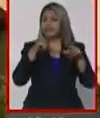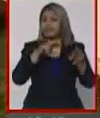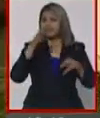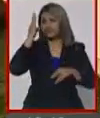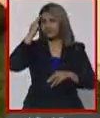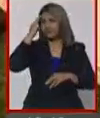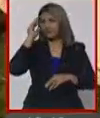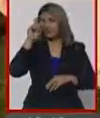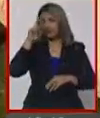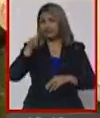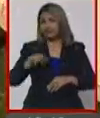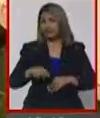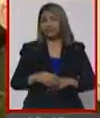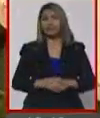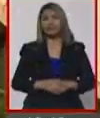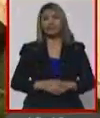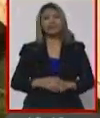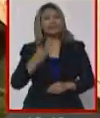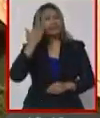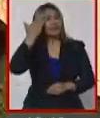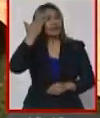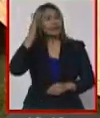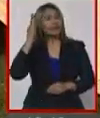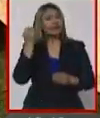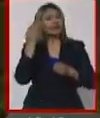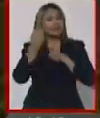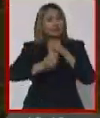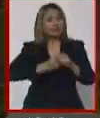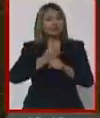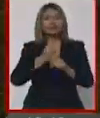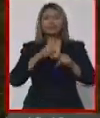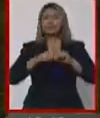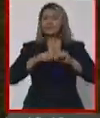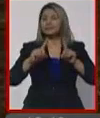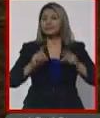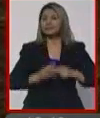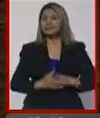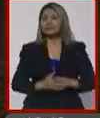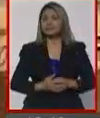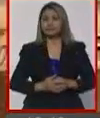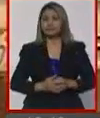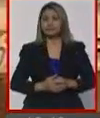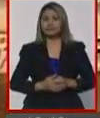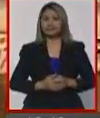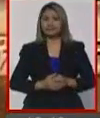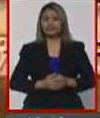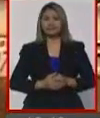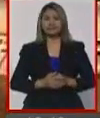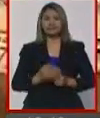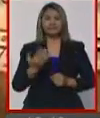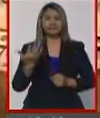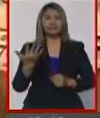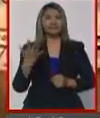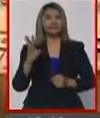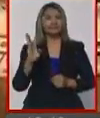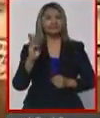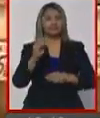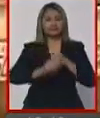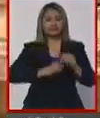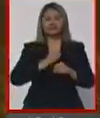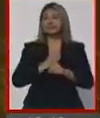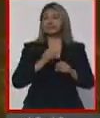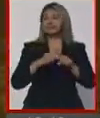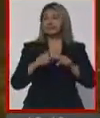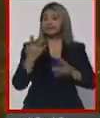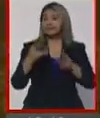conocía? Mire, no sabría decirle cuántos añitos, pero no hay unos 5 o 6 años por ahí.